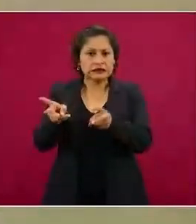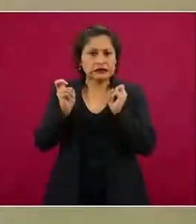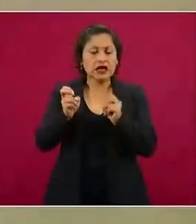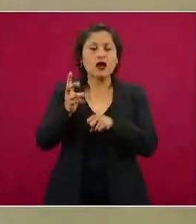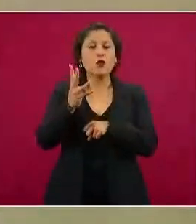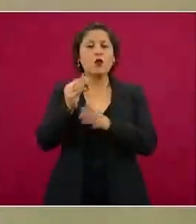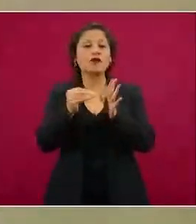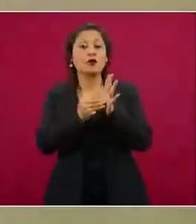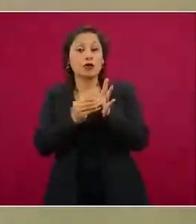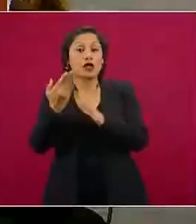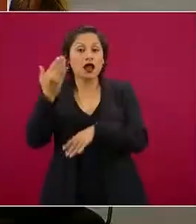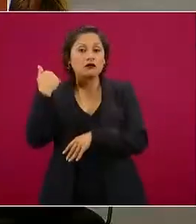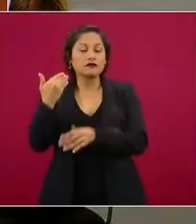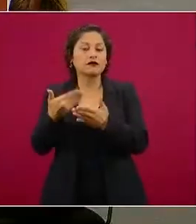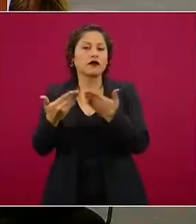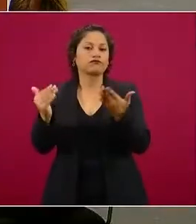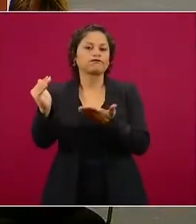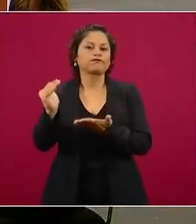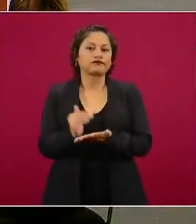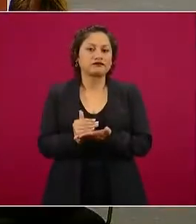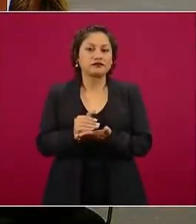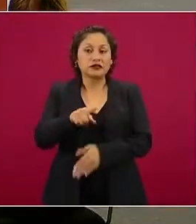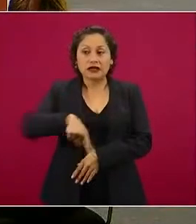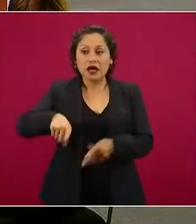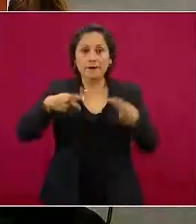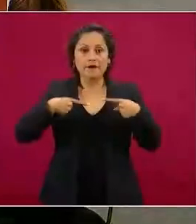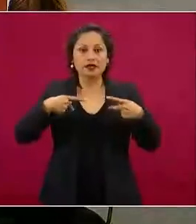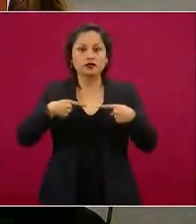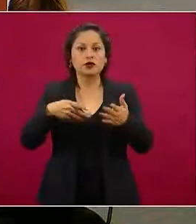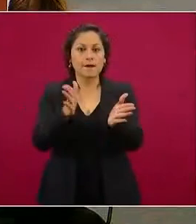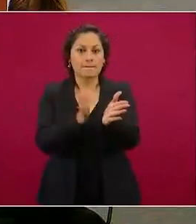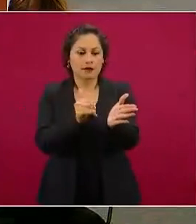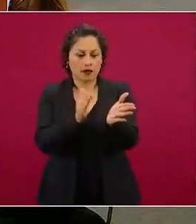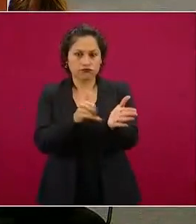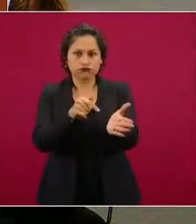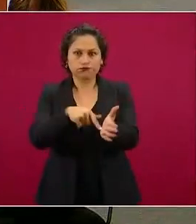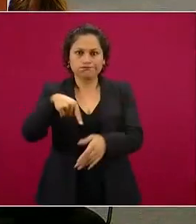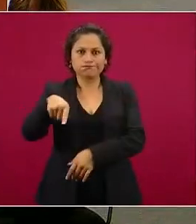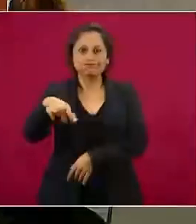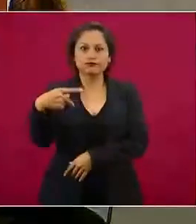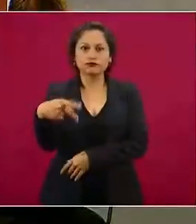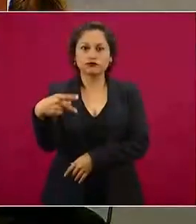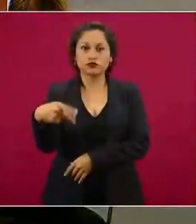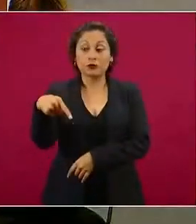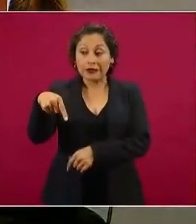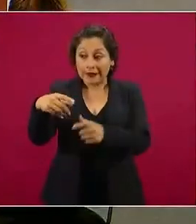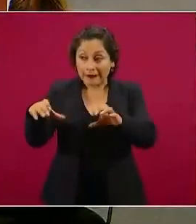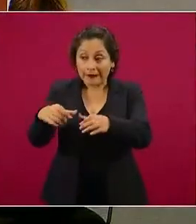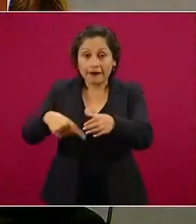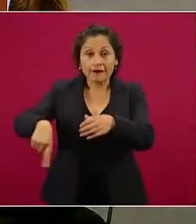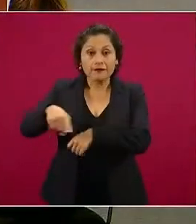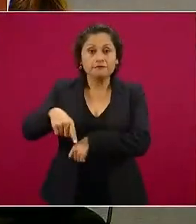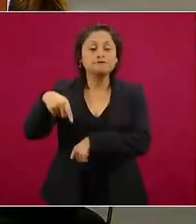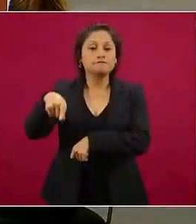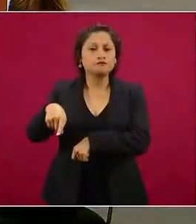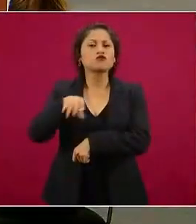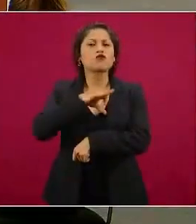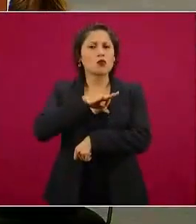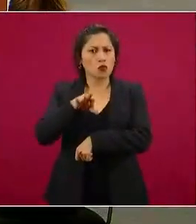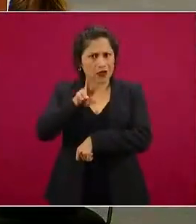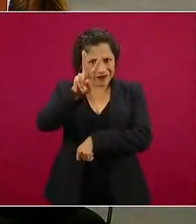tiene los papeles, las gentes de ahí del poblado del Colorado, donde puede haber mucho crecimiento económico, donde puede